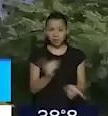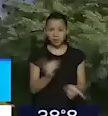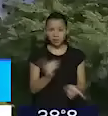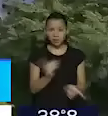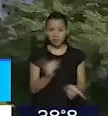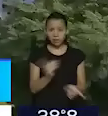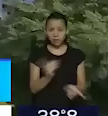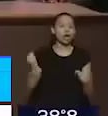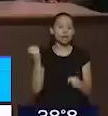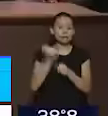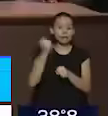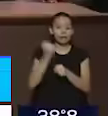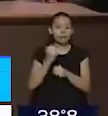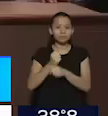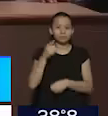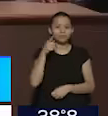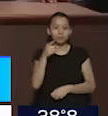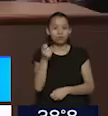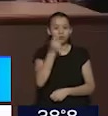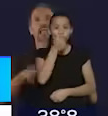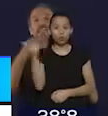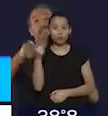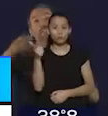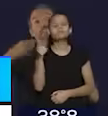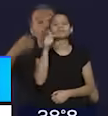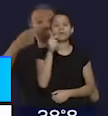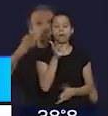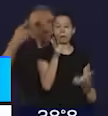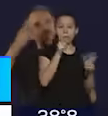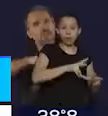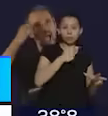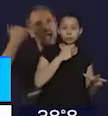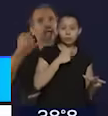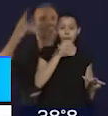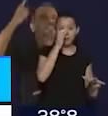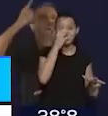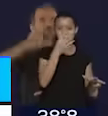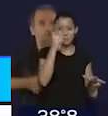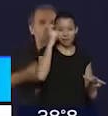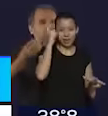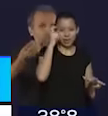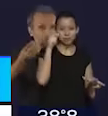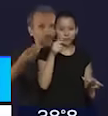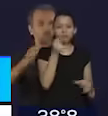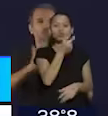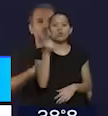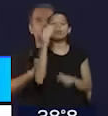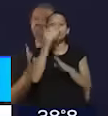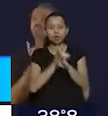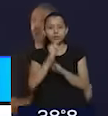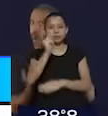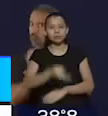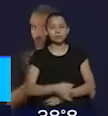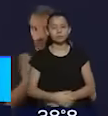adhieran al paro convocado para el 24 de enero se ha tomado la decisión de descontar